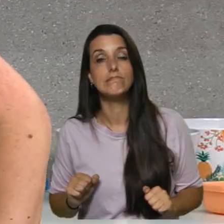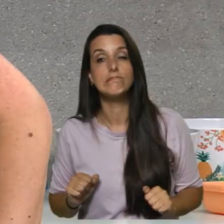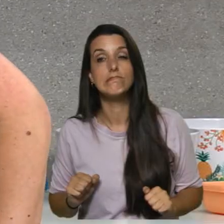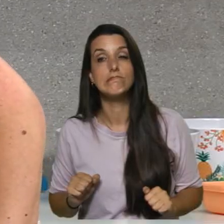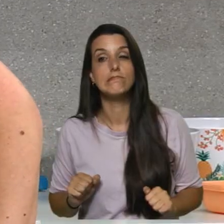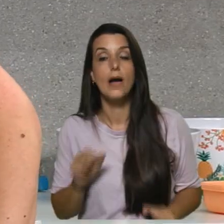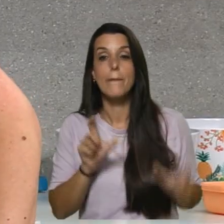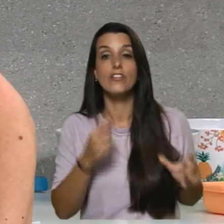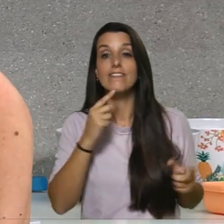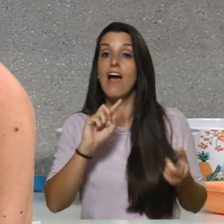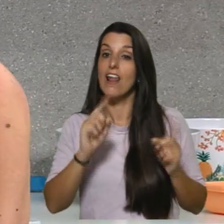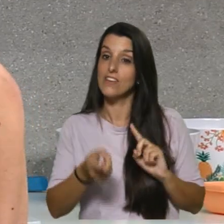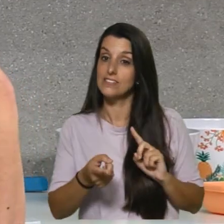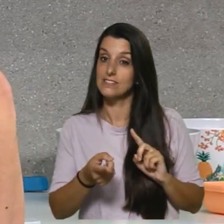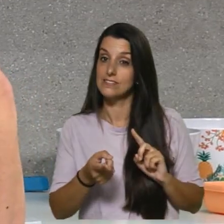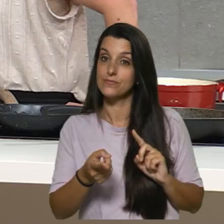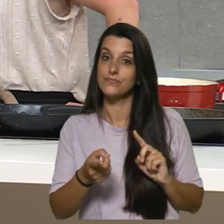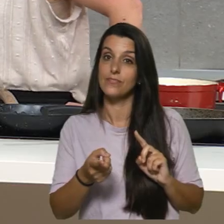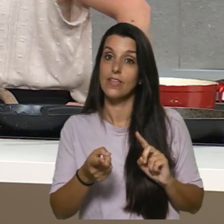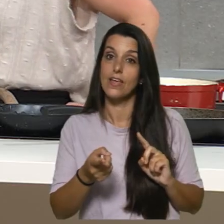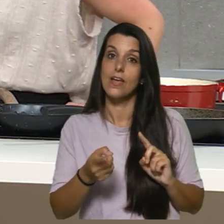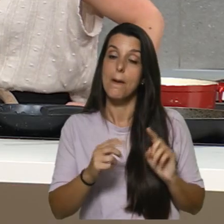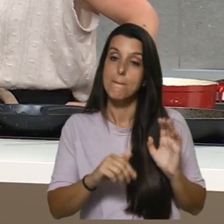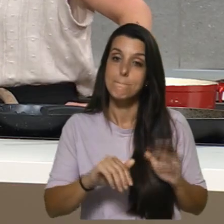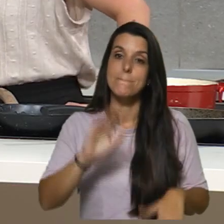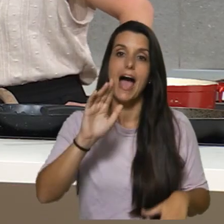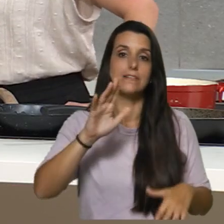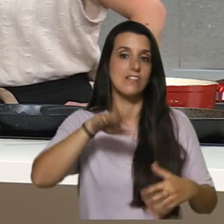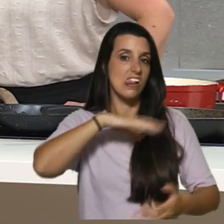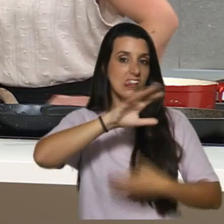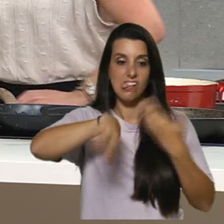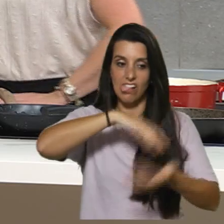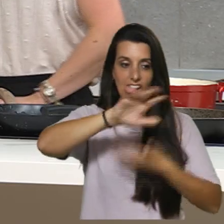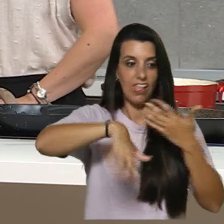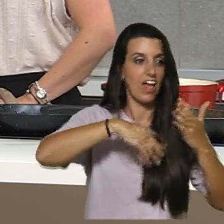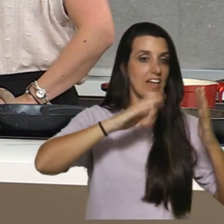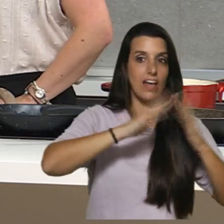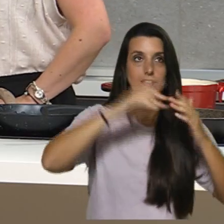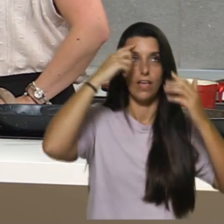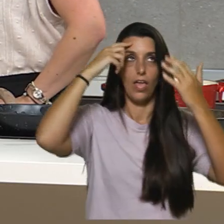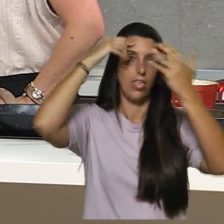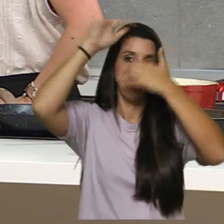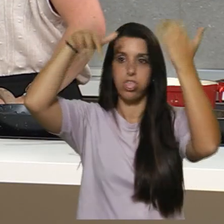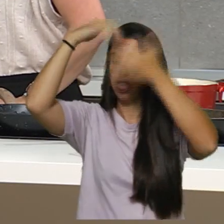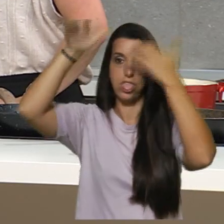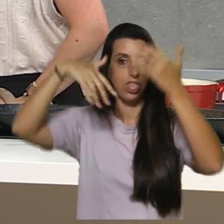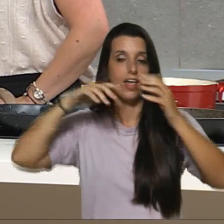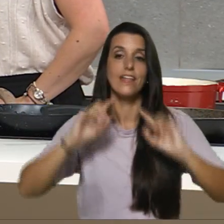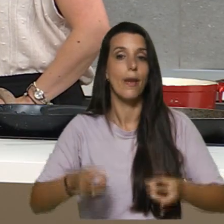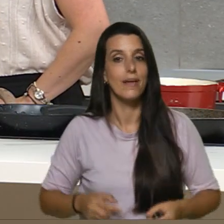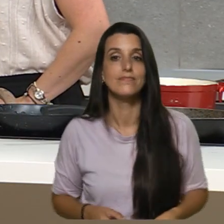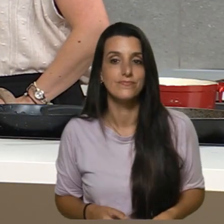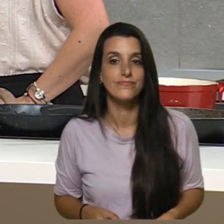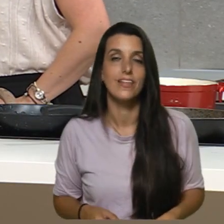gente que dice que es al revés. No, a ver, no, igual. Cuanto más desordenada tenés tu casa, más desordenada tenés tu mente.